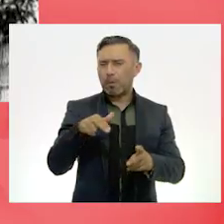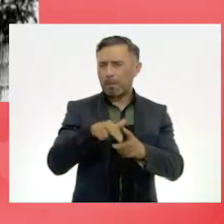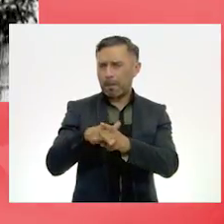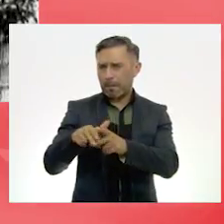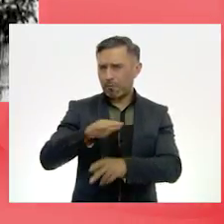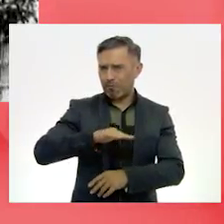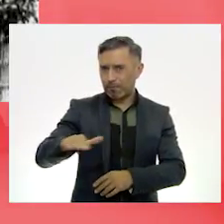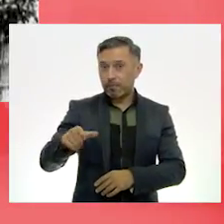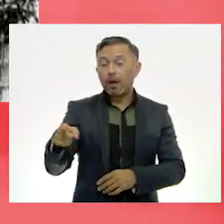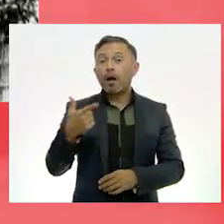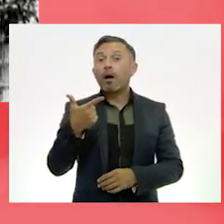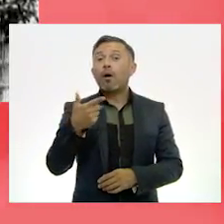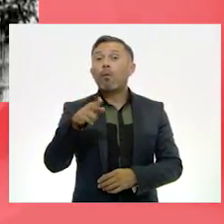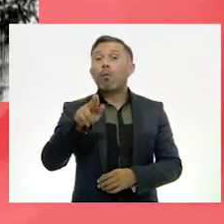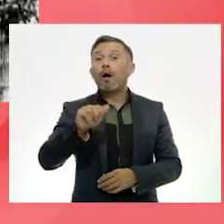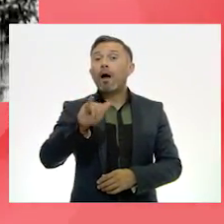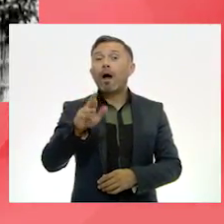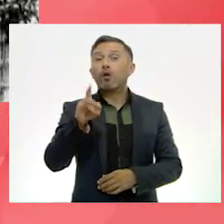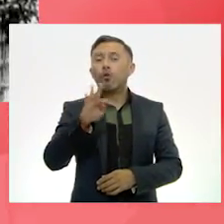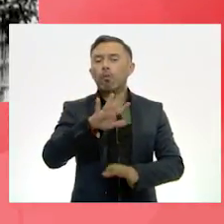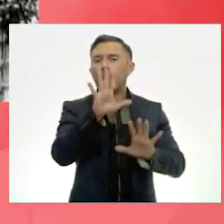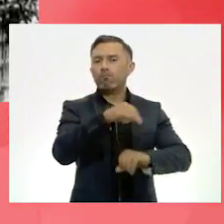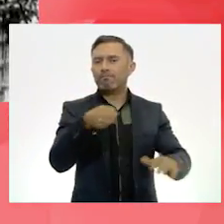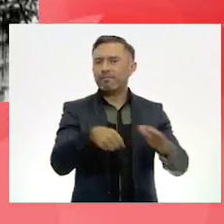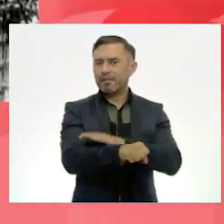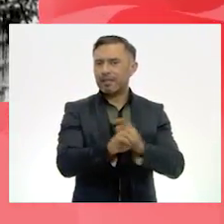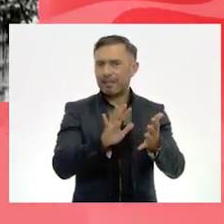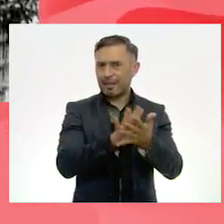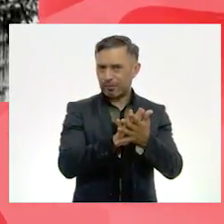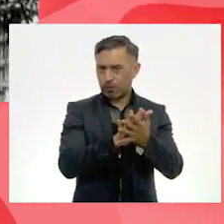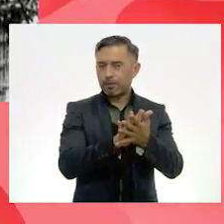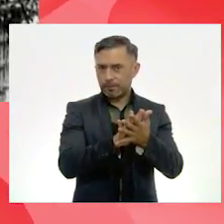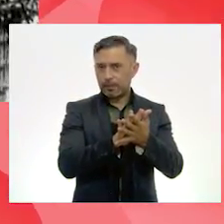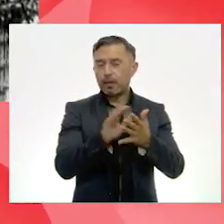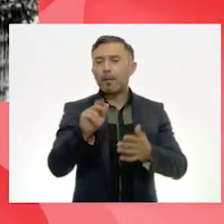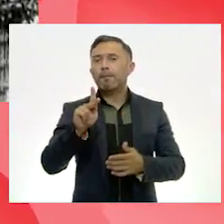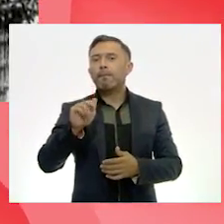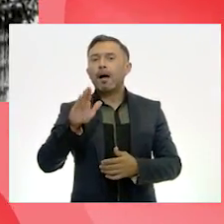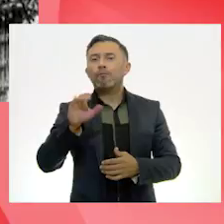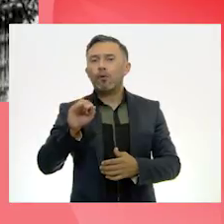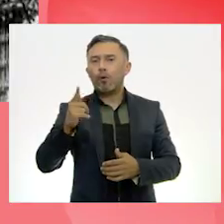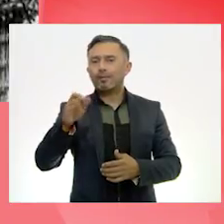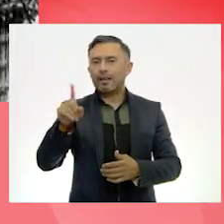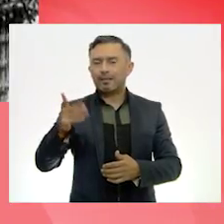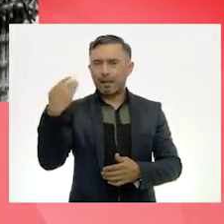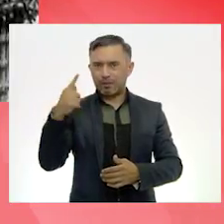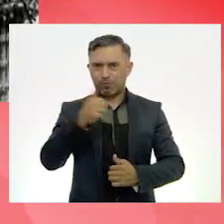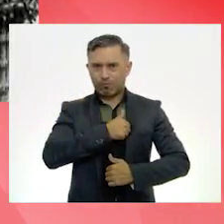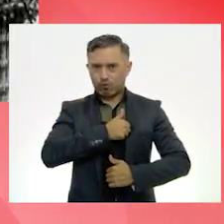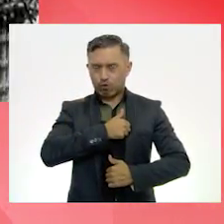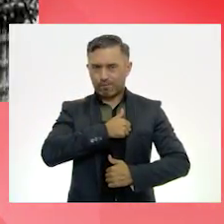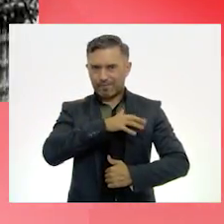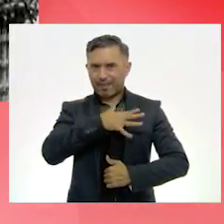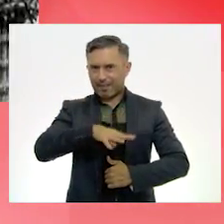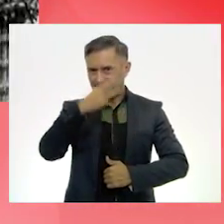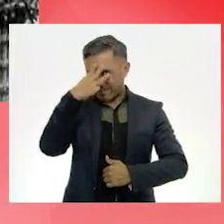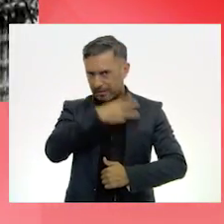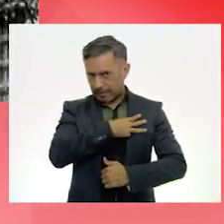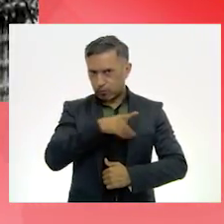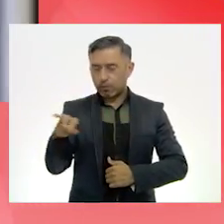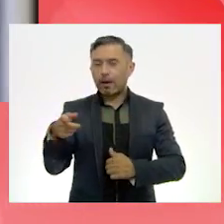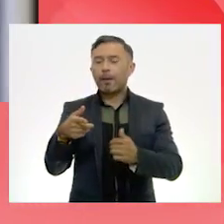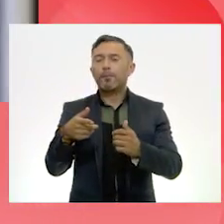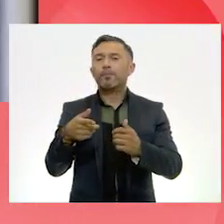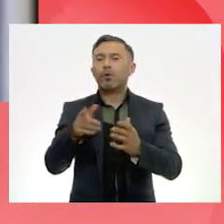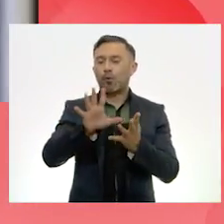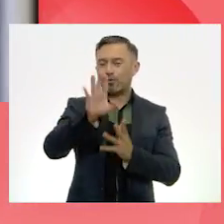a Guajardo lo meten a la cárcel, lo mete Pablo González, que en ese momento era general, ¿no?, del ejército constitucionalista.